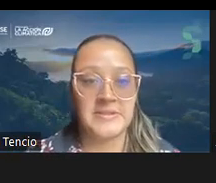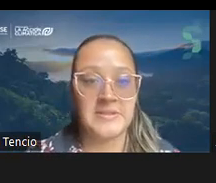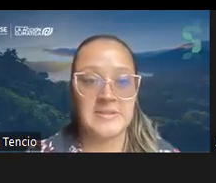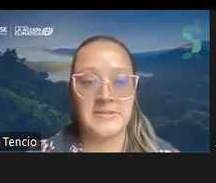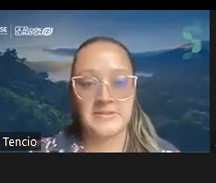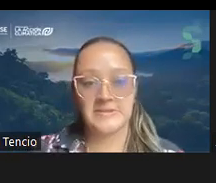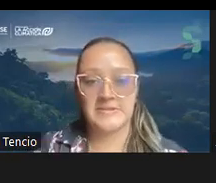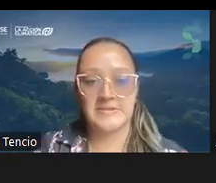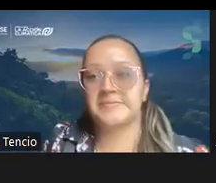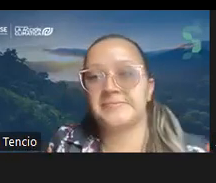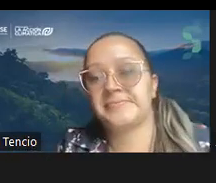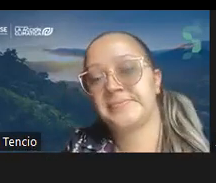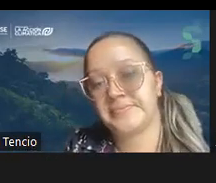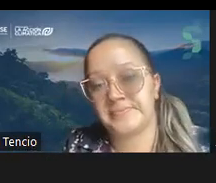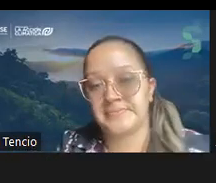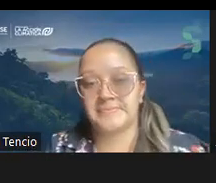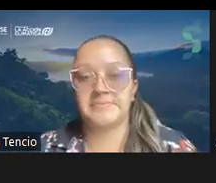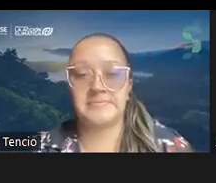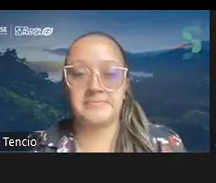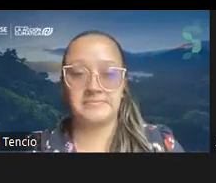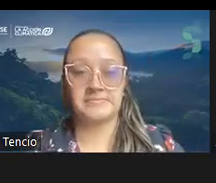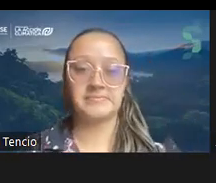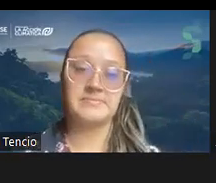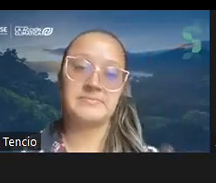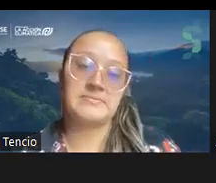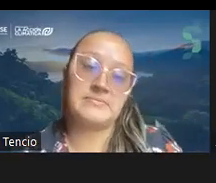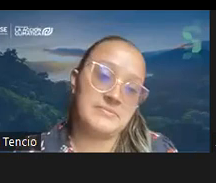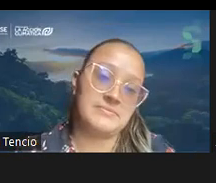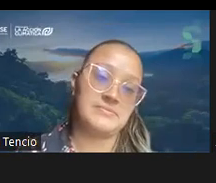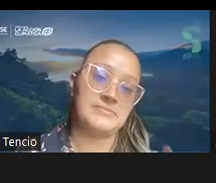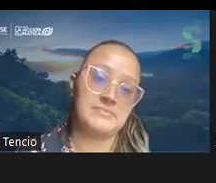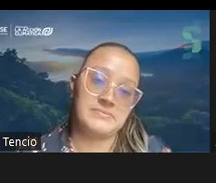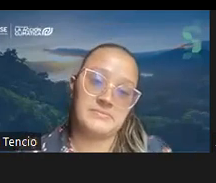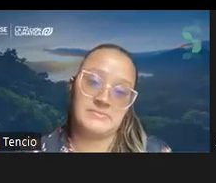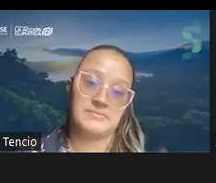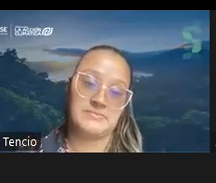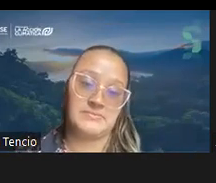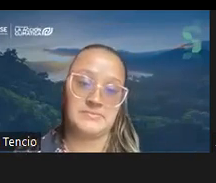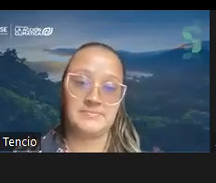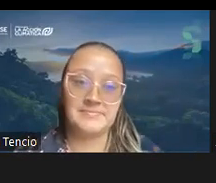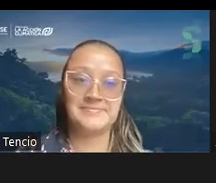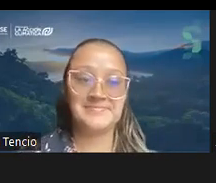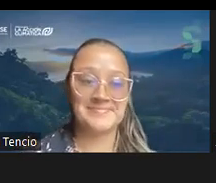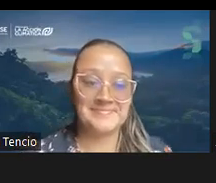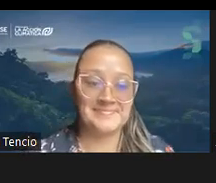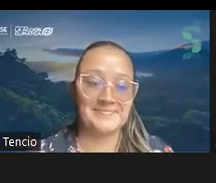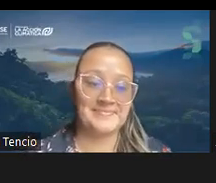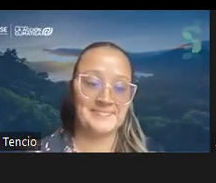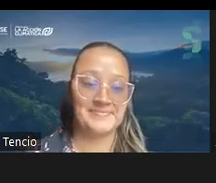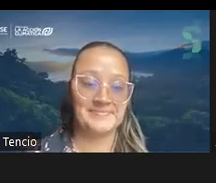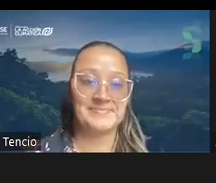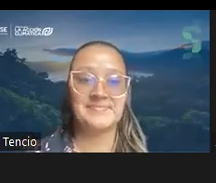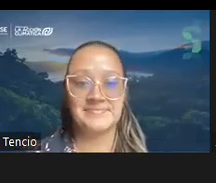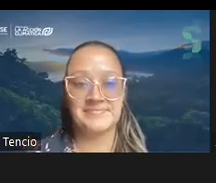Muchas gracias, de verdad, gracias a Fernando, Natalia, el equipo de